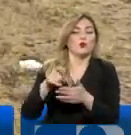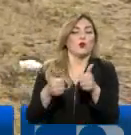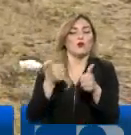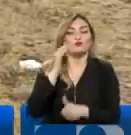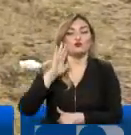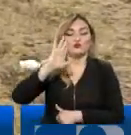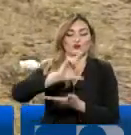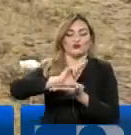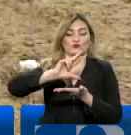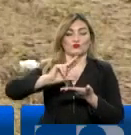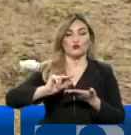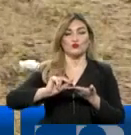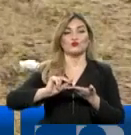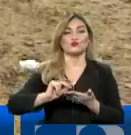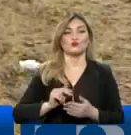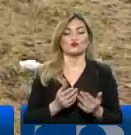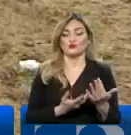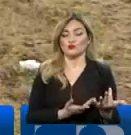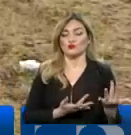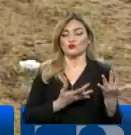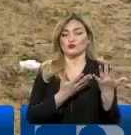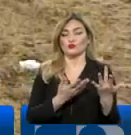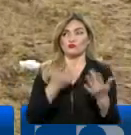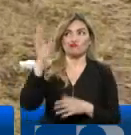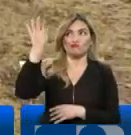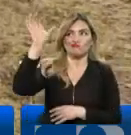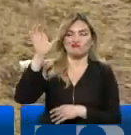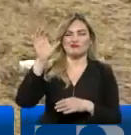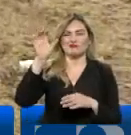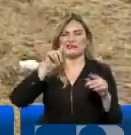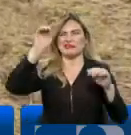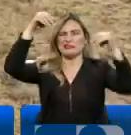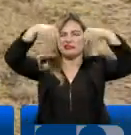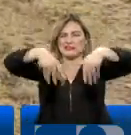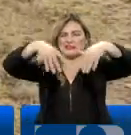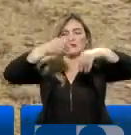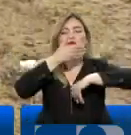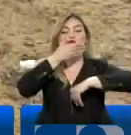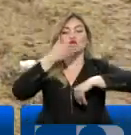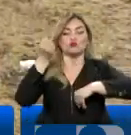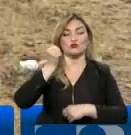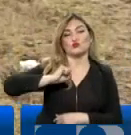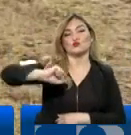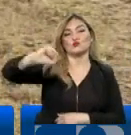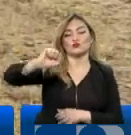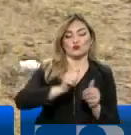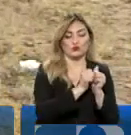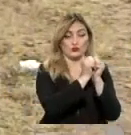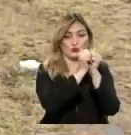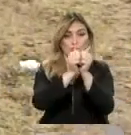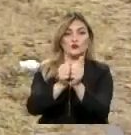puesto que aguardaban el mejoramiento de las condiciones climáticas. El viaje del primer mandatario fue junto